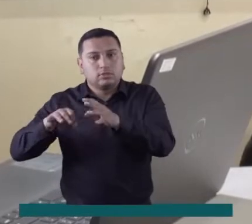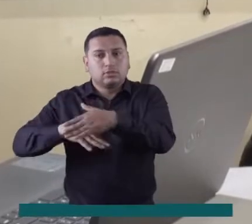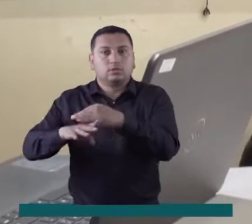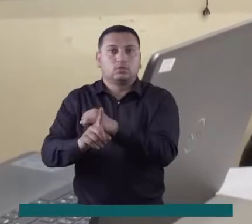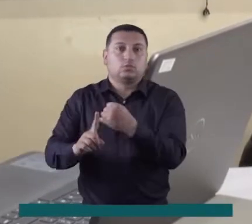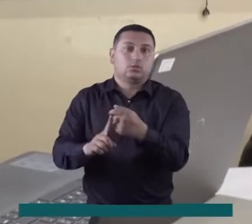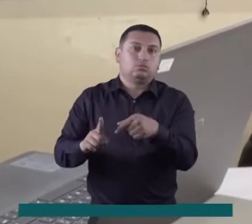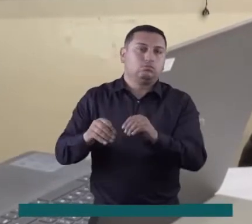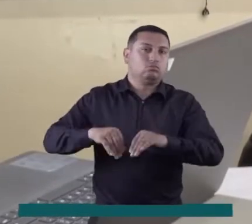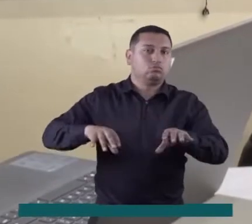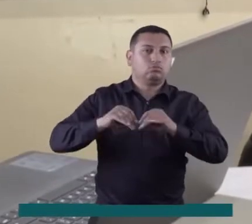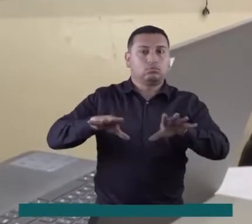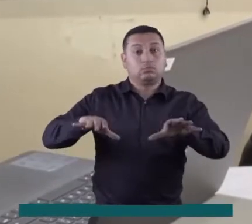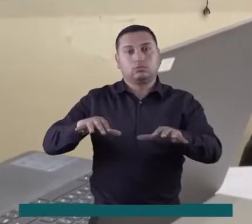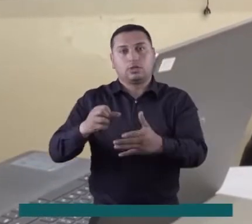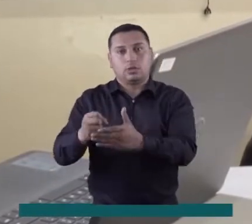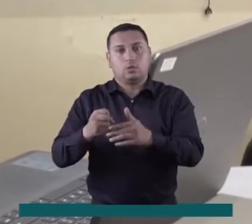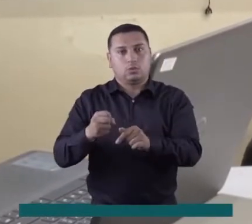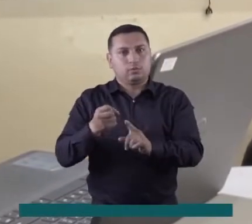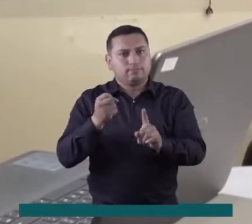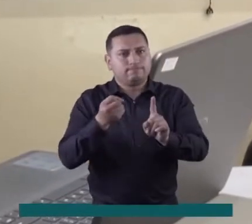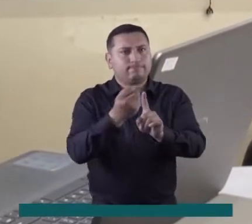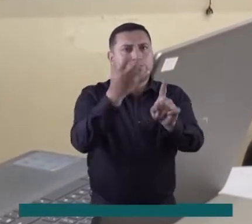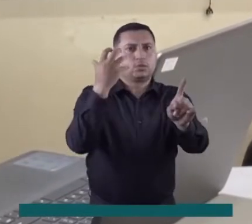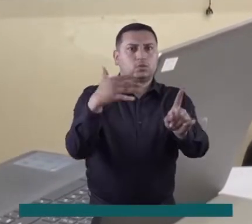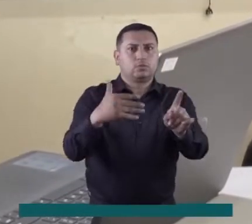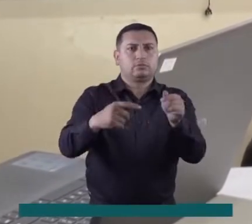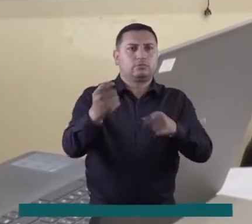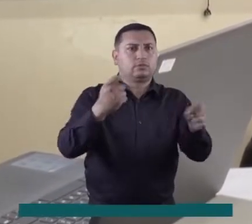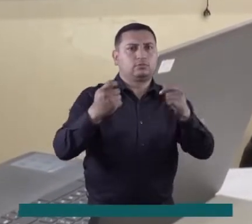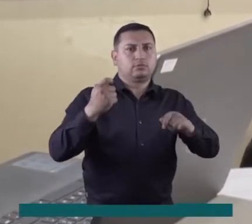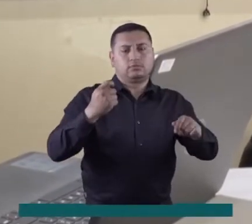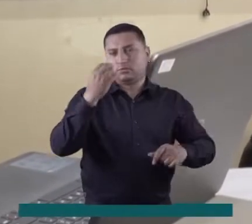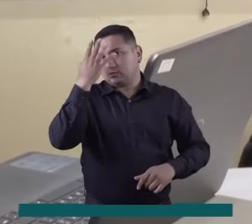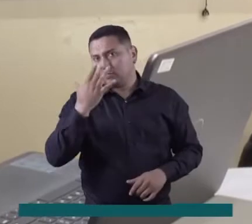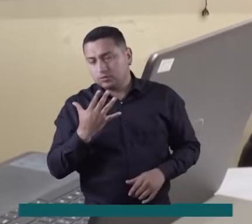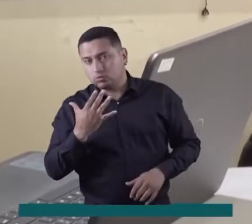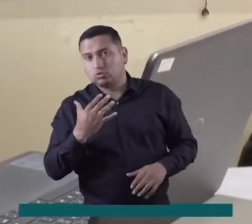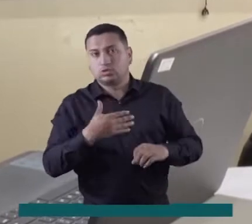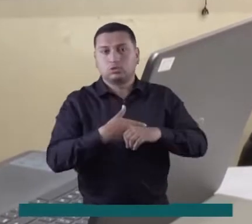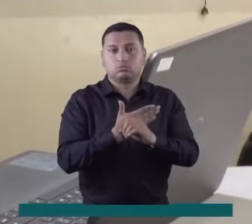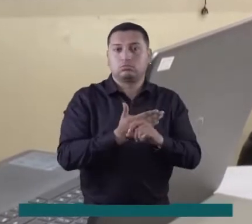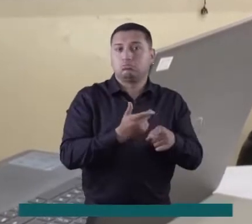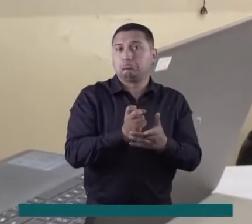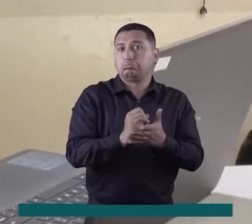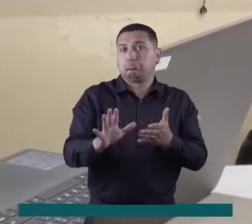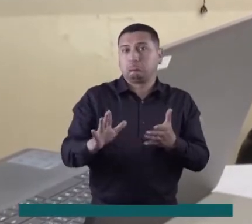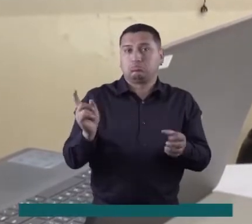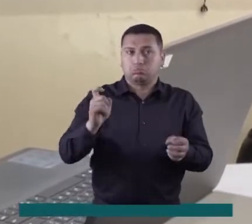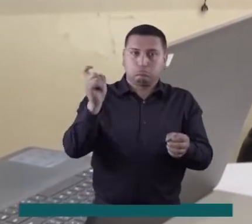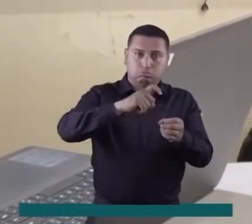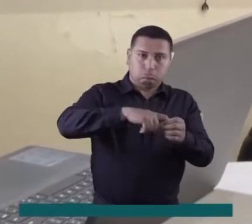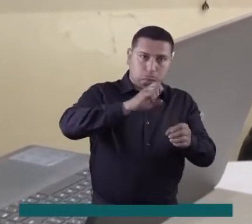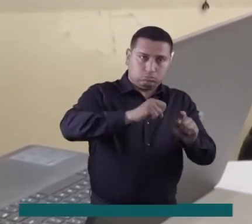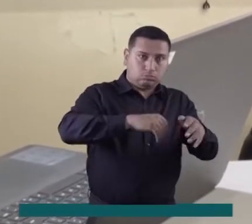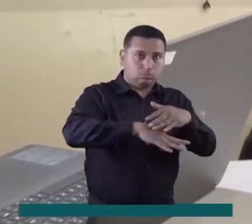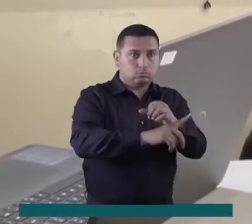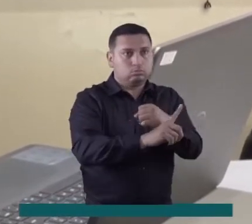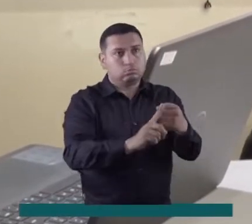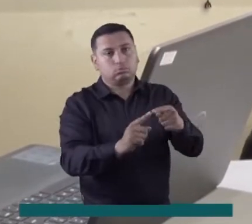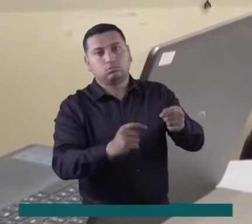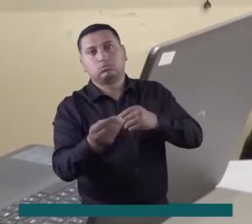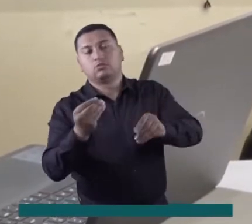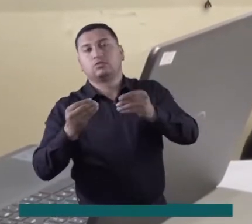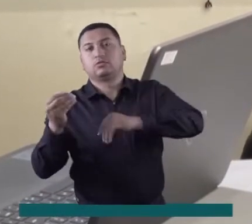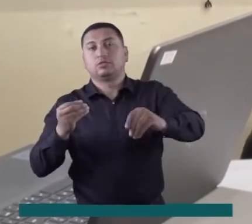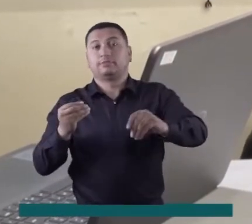sociales, descargar redes sociales, eso nos ayuda a impactar mucho en las ventas. Instagram y Facebook son dos plataformas totalmente gratuitas que nos ayudan a generar un